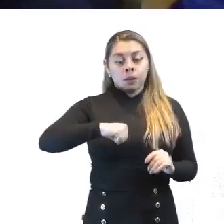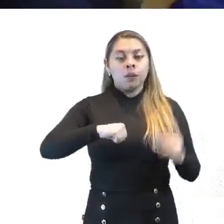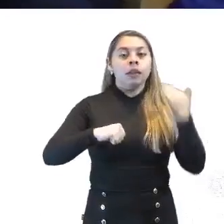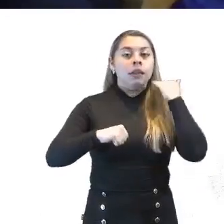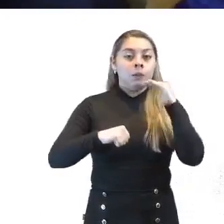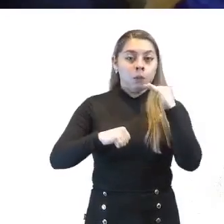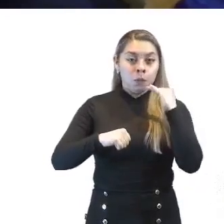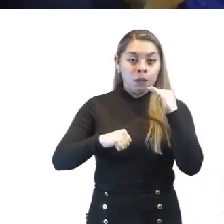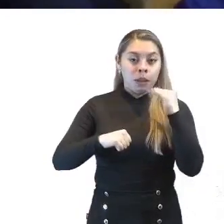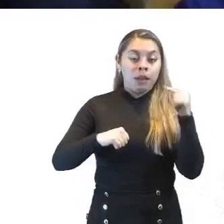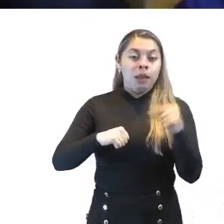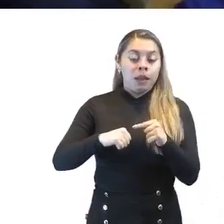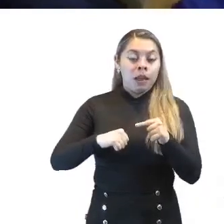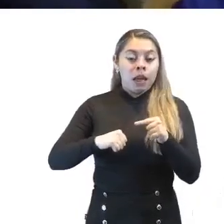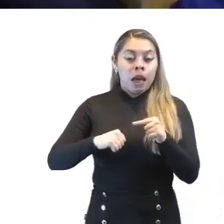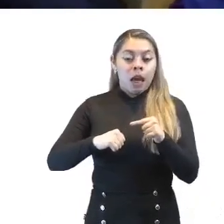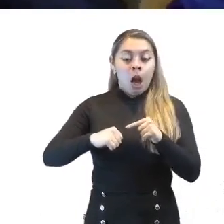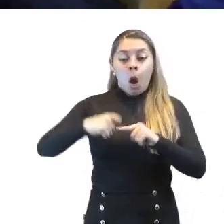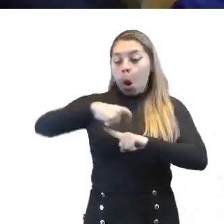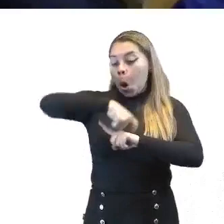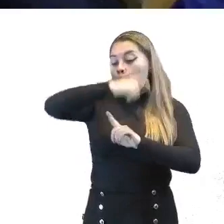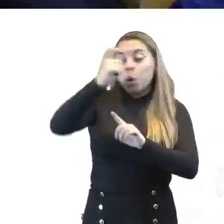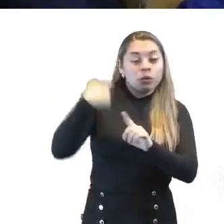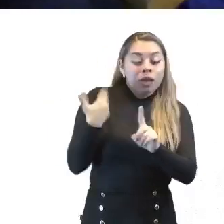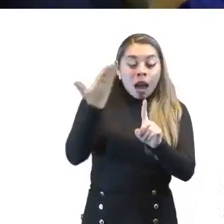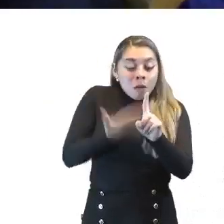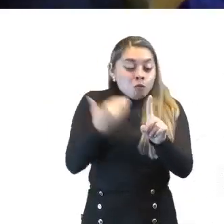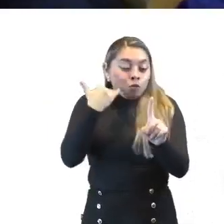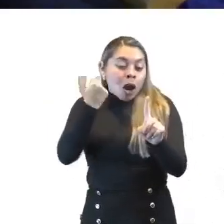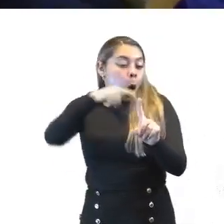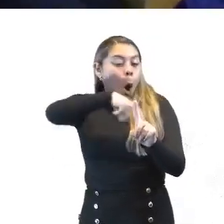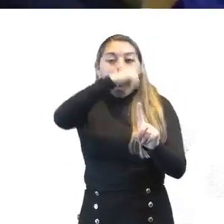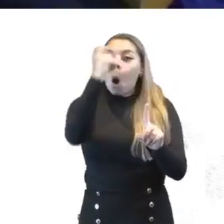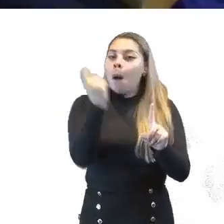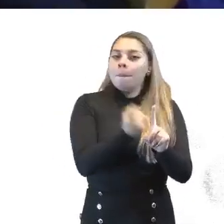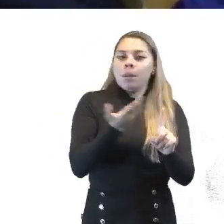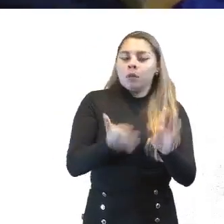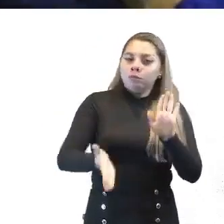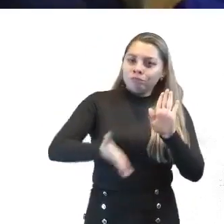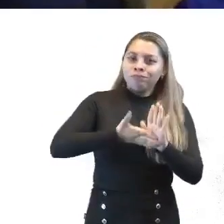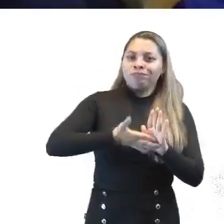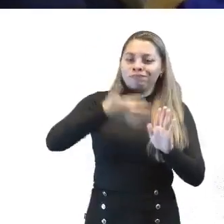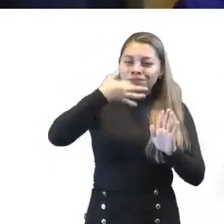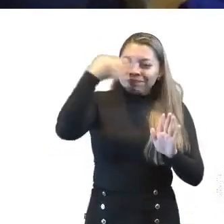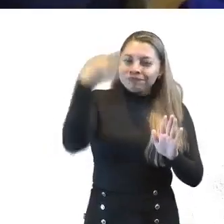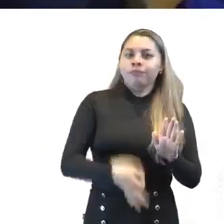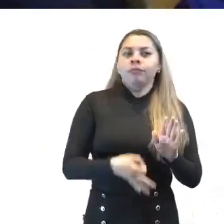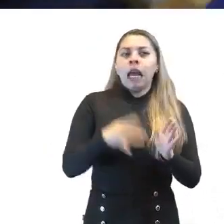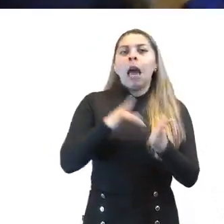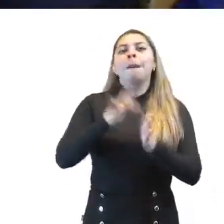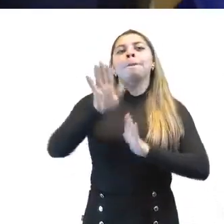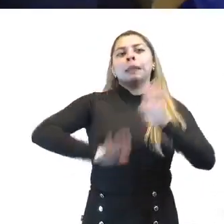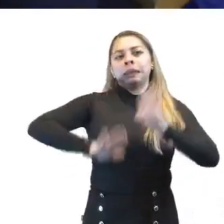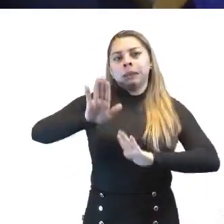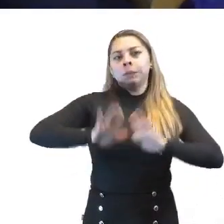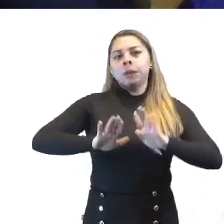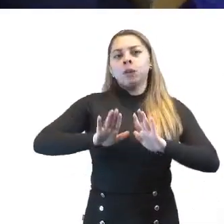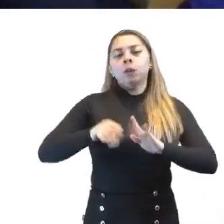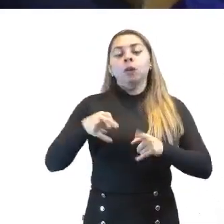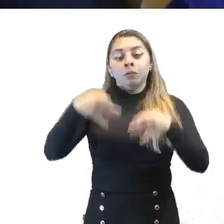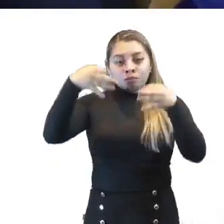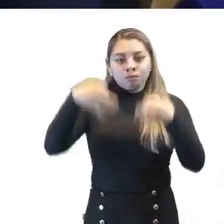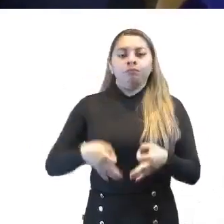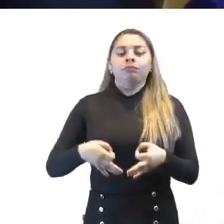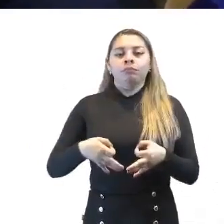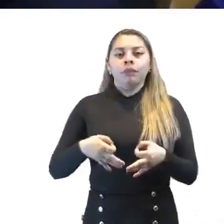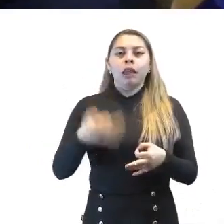mujeres en su integridad y sobre todo garantice de manera real la participación efectiva de